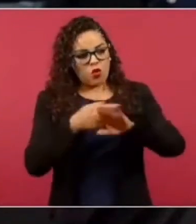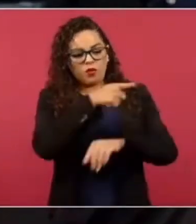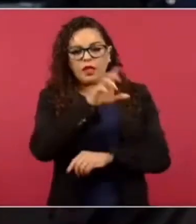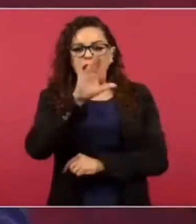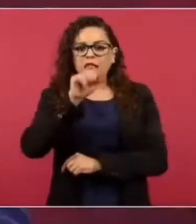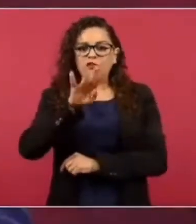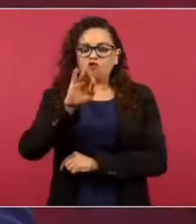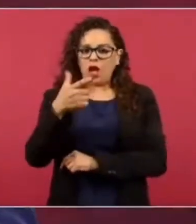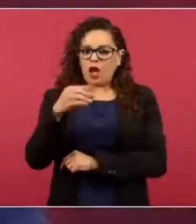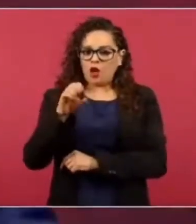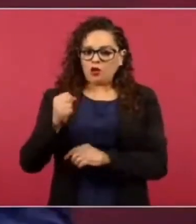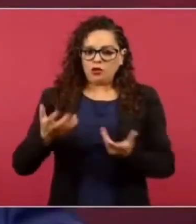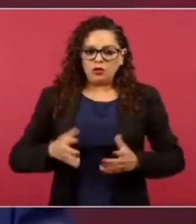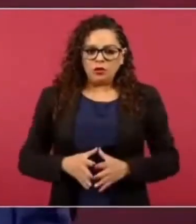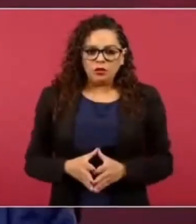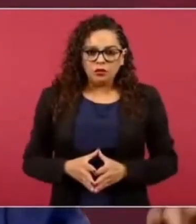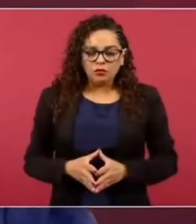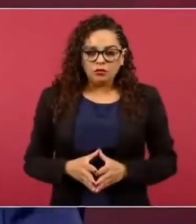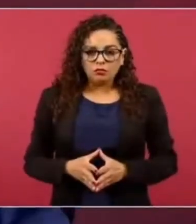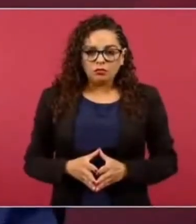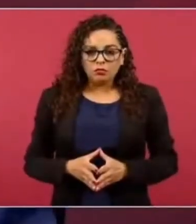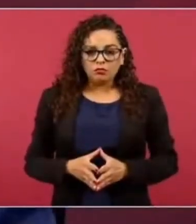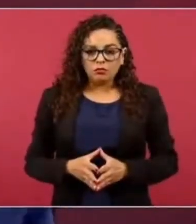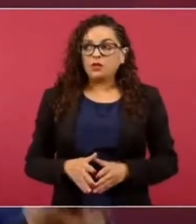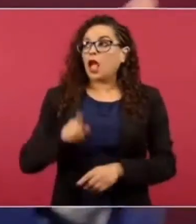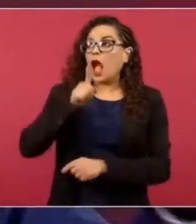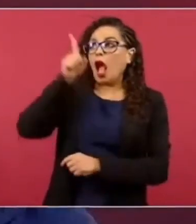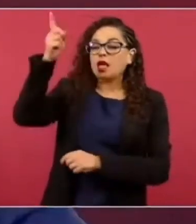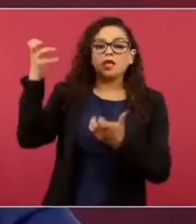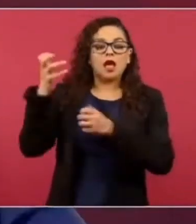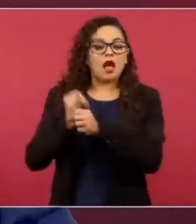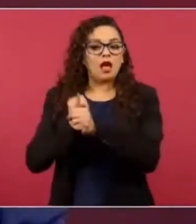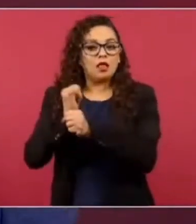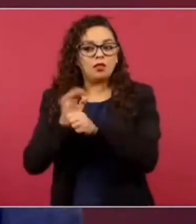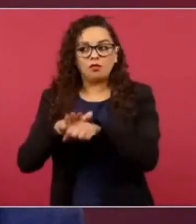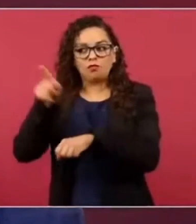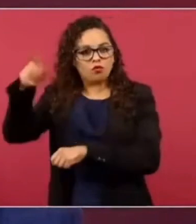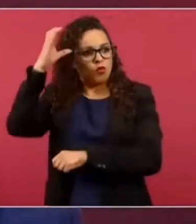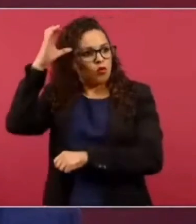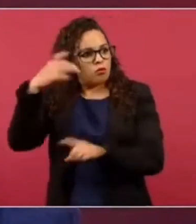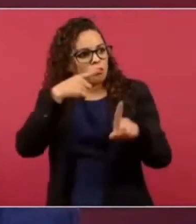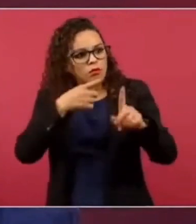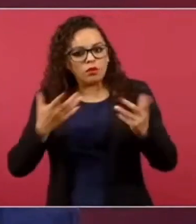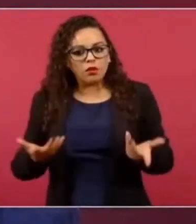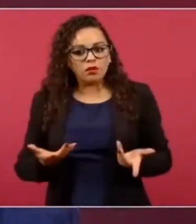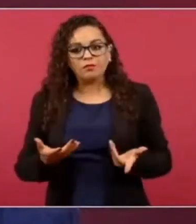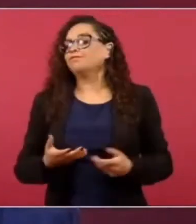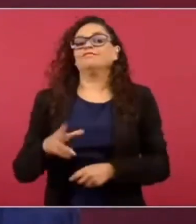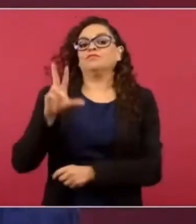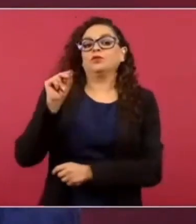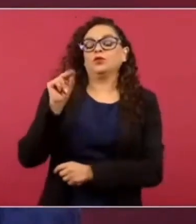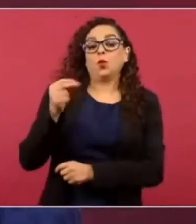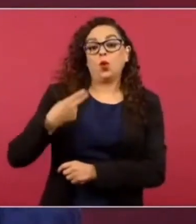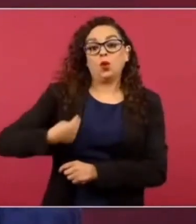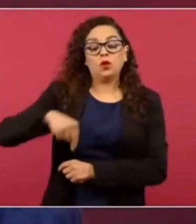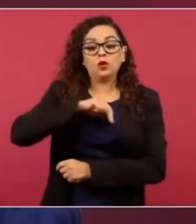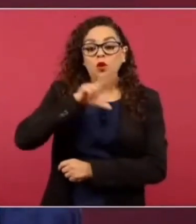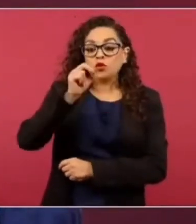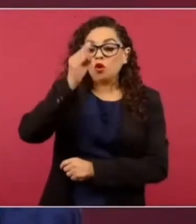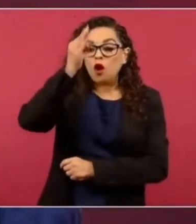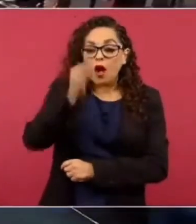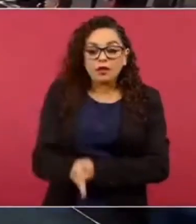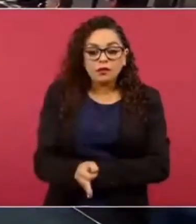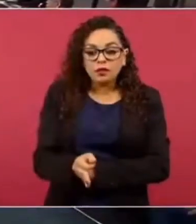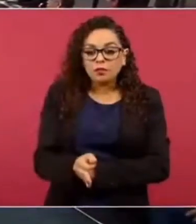encima del interés de una investigación criminal en Estados Unidos? Es que nosotros no íbamos a dejar que se cometiera una injusticia. Todavía no